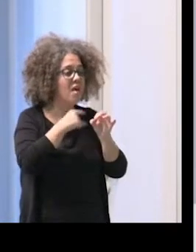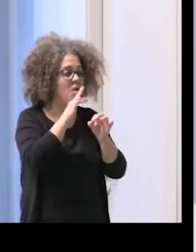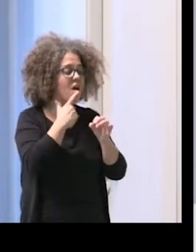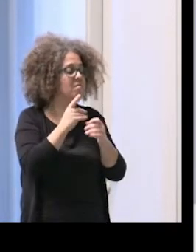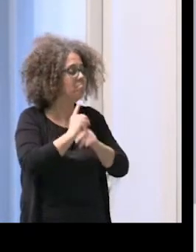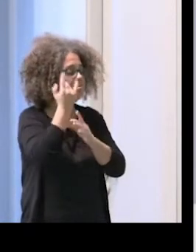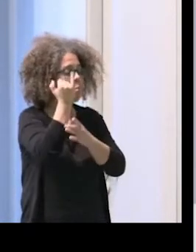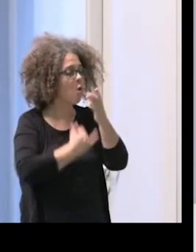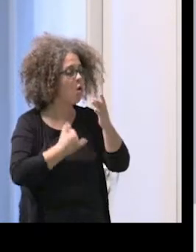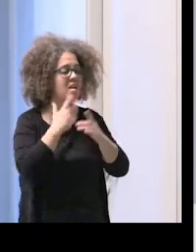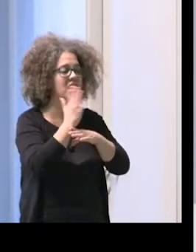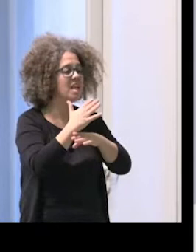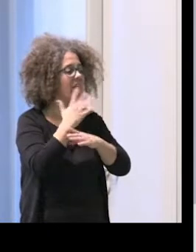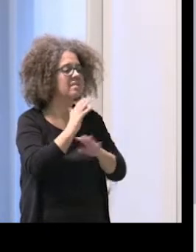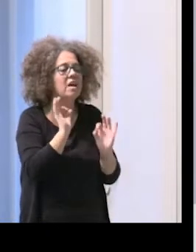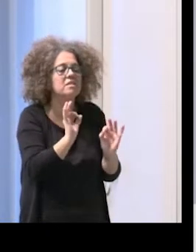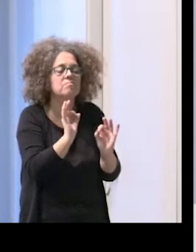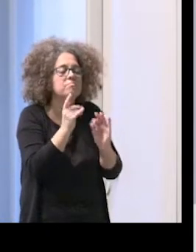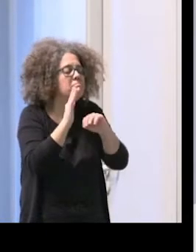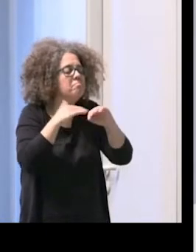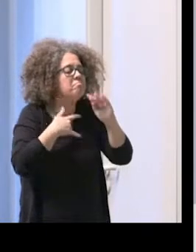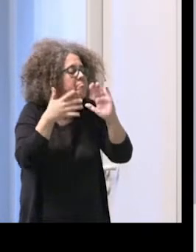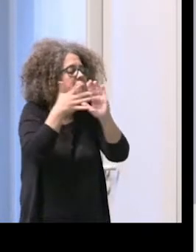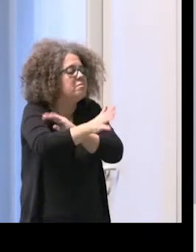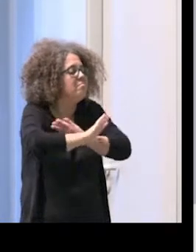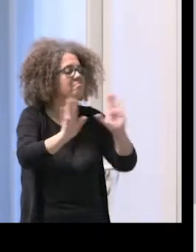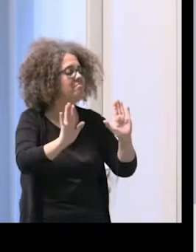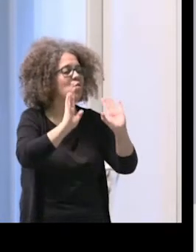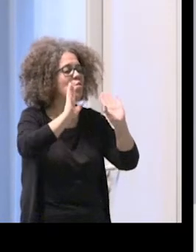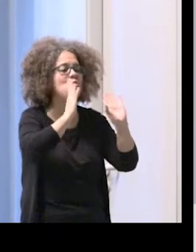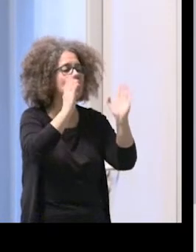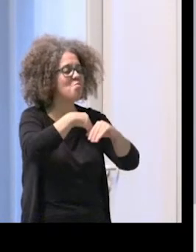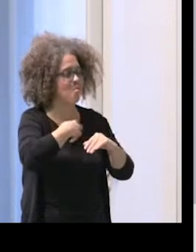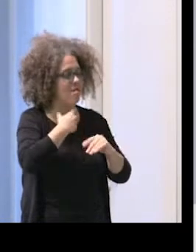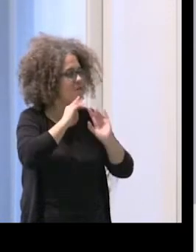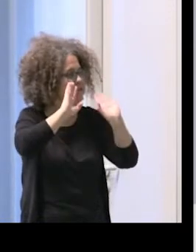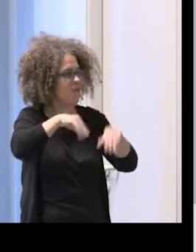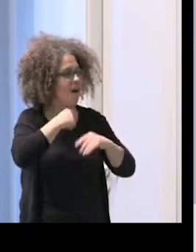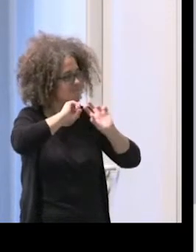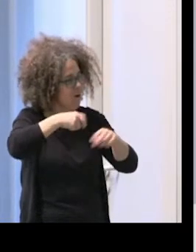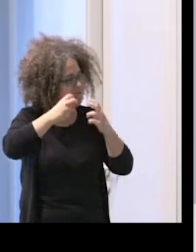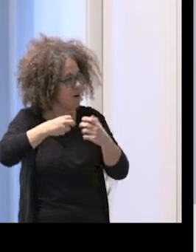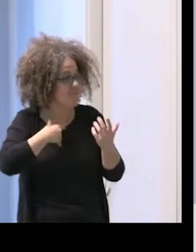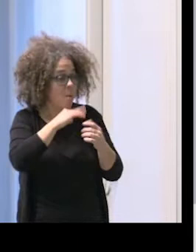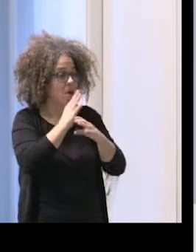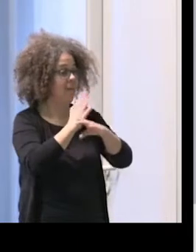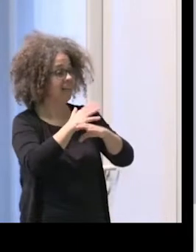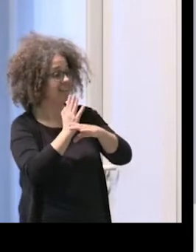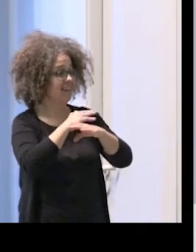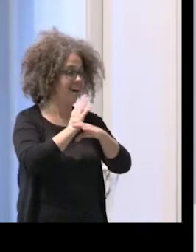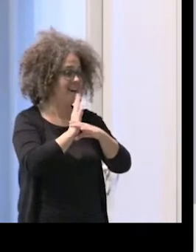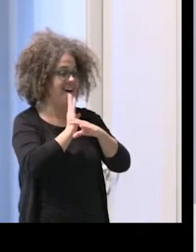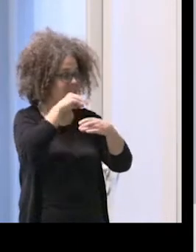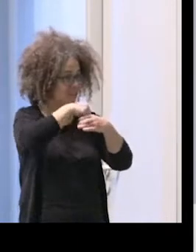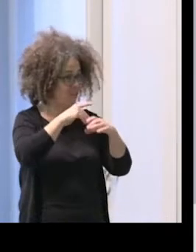espiral y células ciliadas que nos tiene que durar 70, 80 años, toda la vida. Por eso, cuando las perdemos, cuando se dañan, cuando se ponen